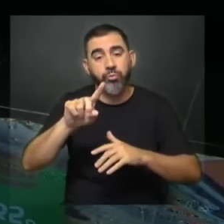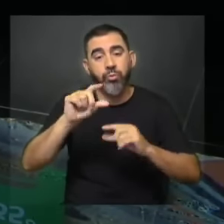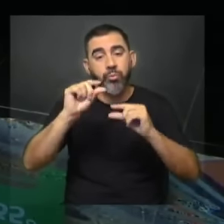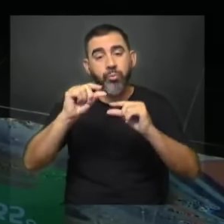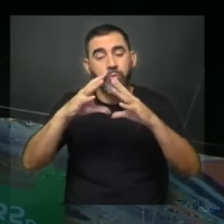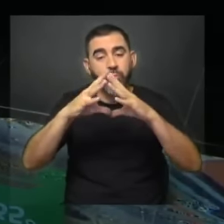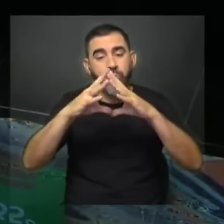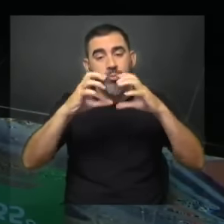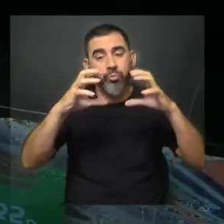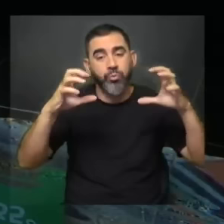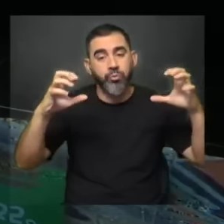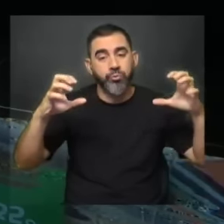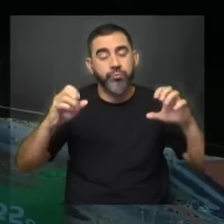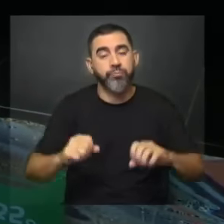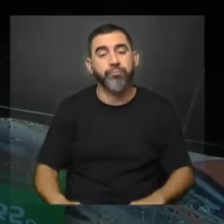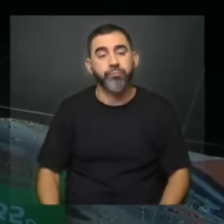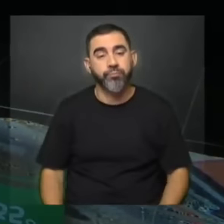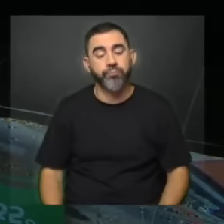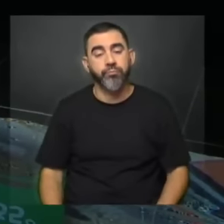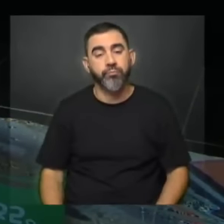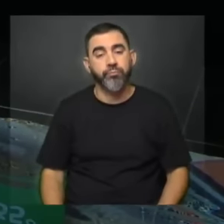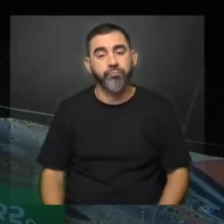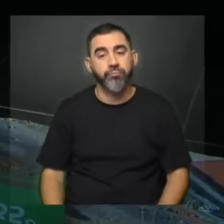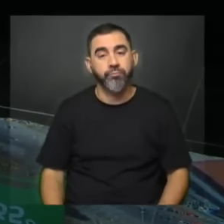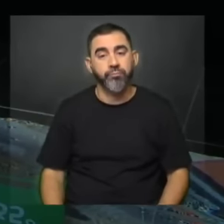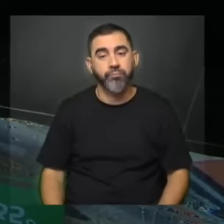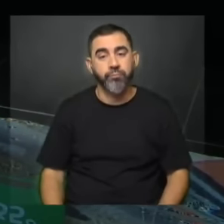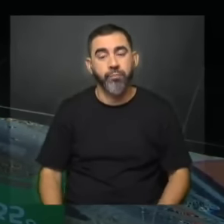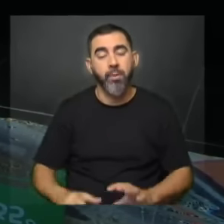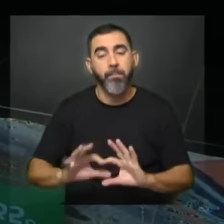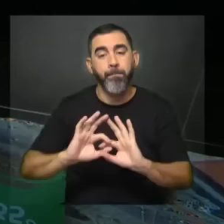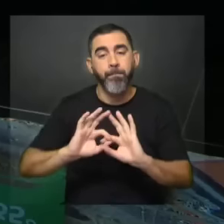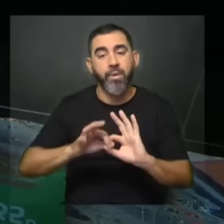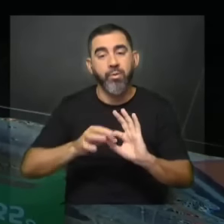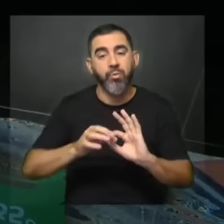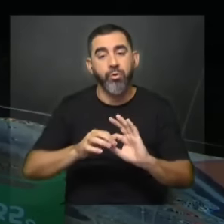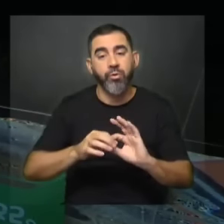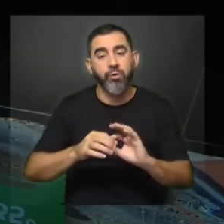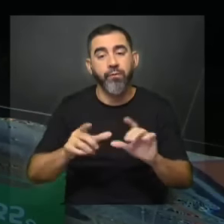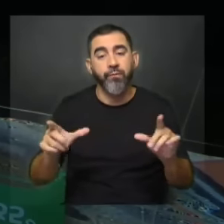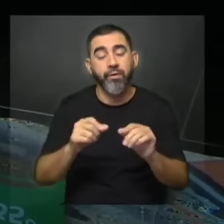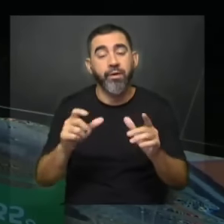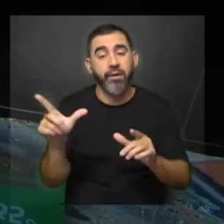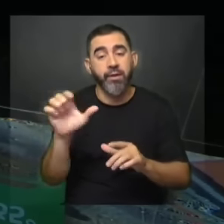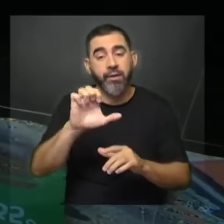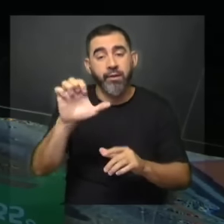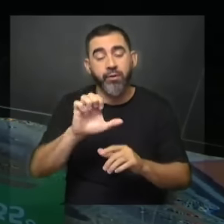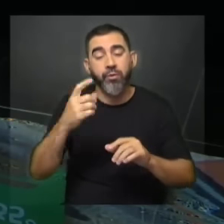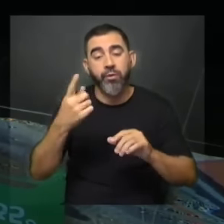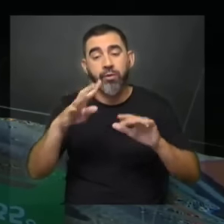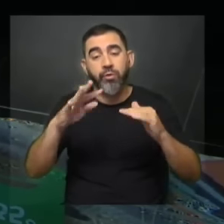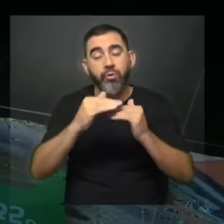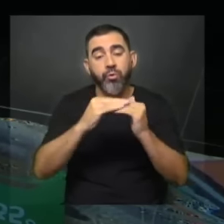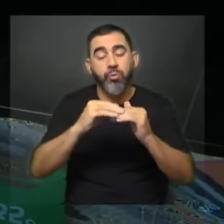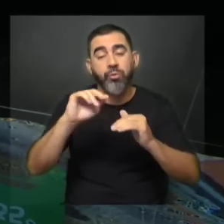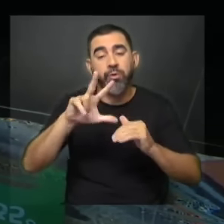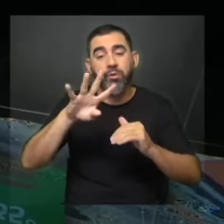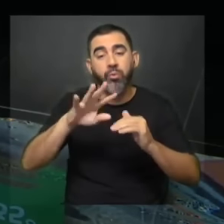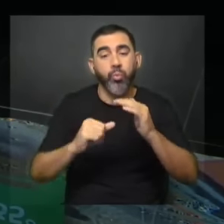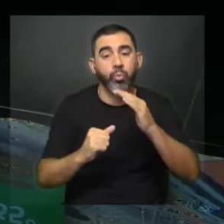nuboso y algo nuboso dice el instituto uruguayo de meteorología qué pasa el miércoles cómo termina enero bueno 19 será la mínima